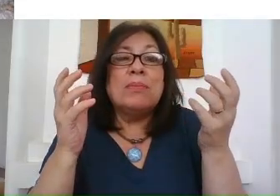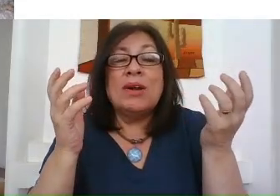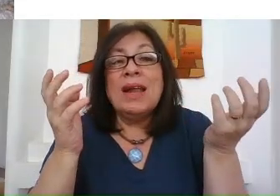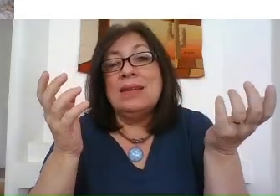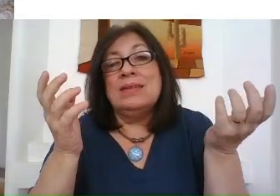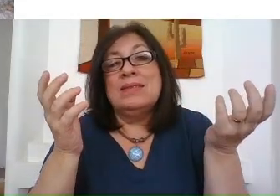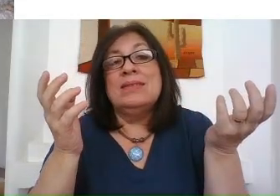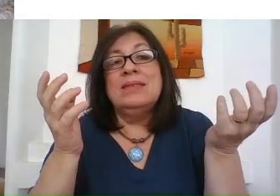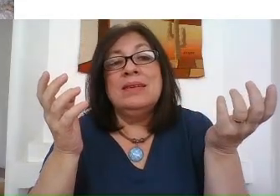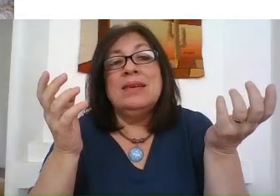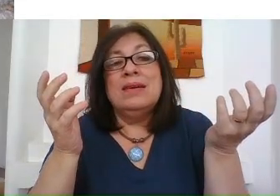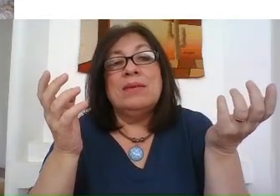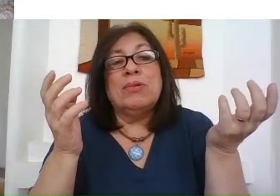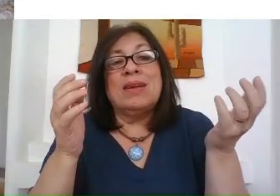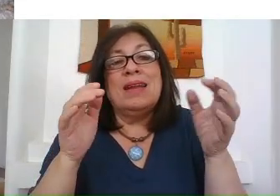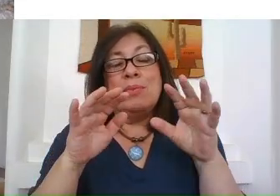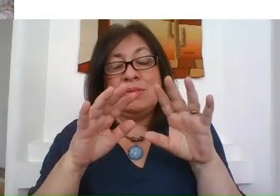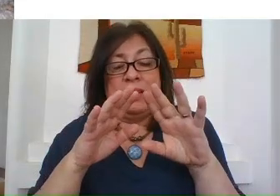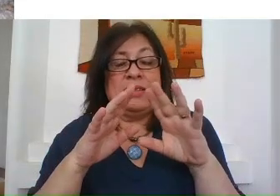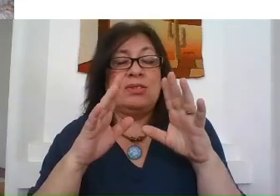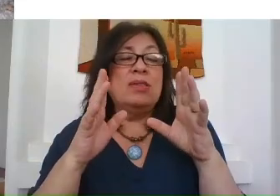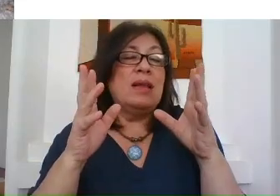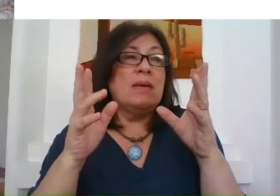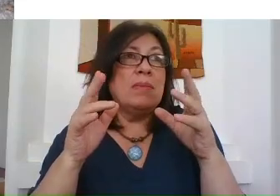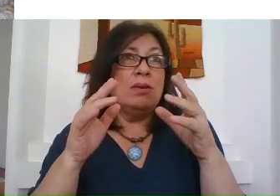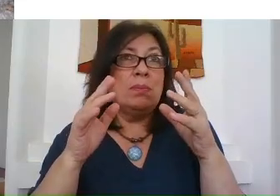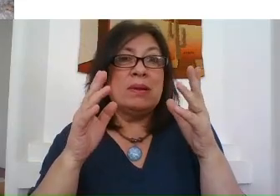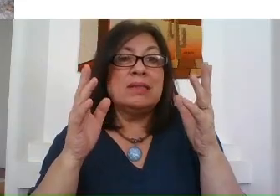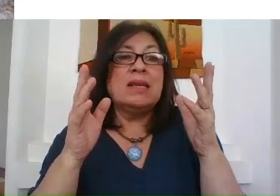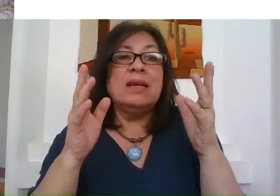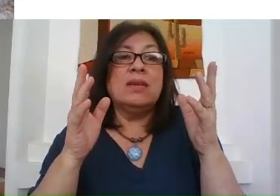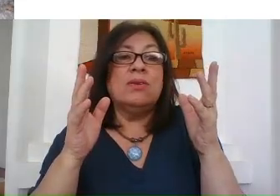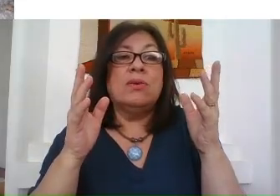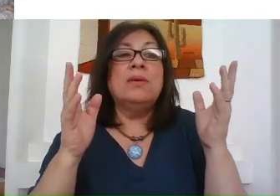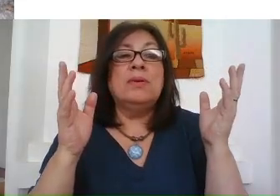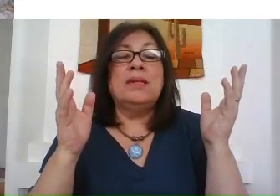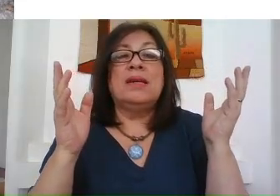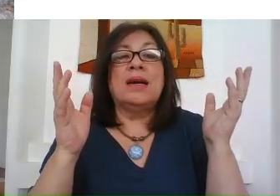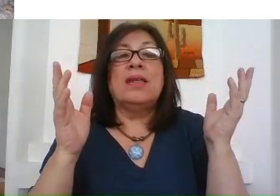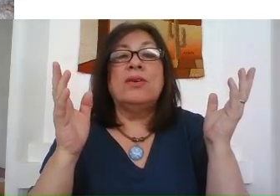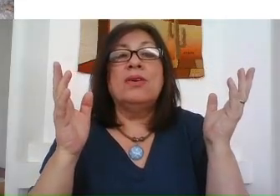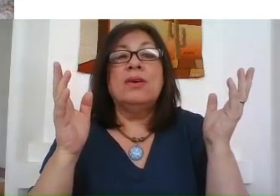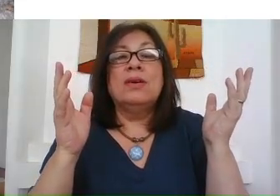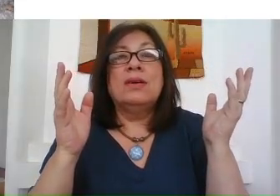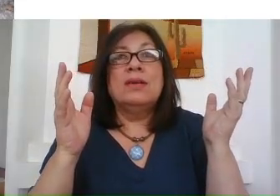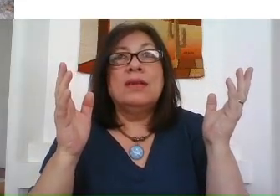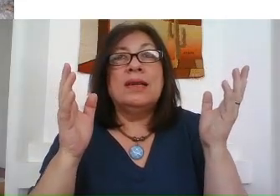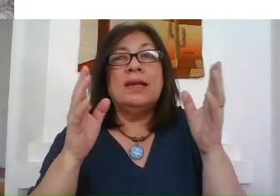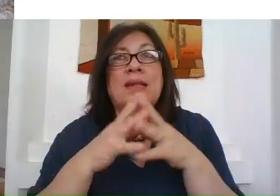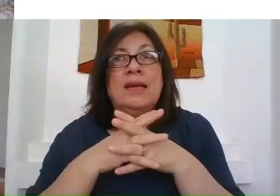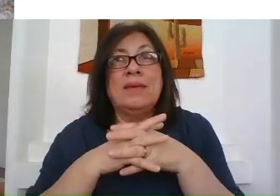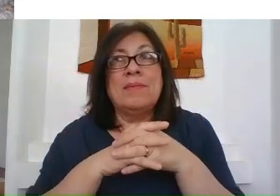lo temporal, porque la observación de las manos per se no es un indicador,